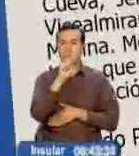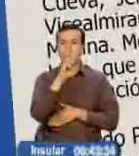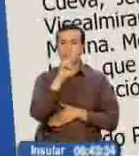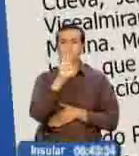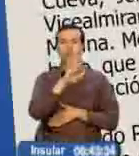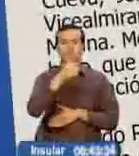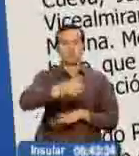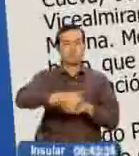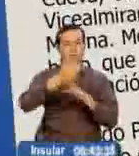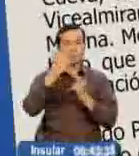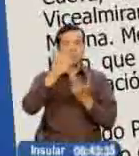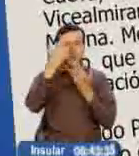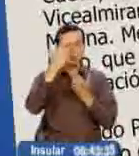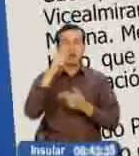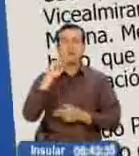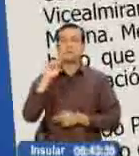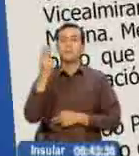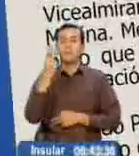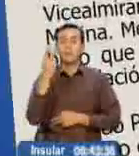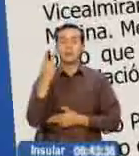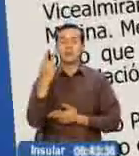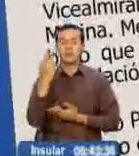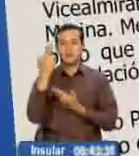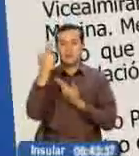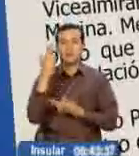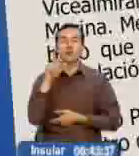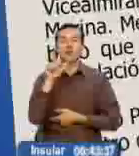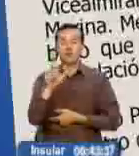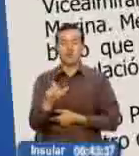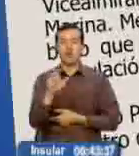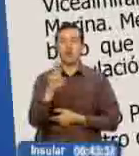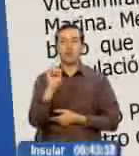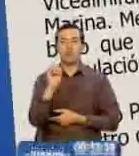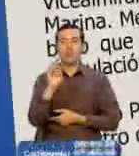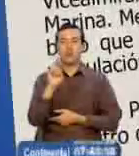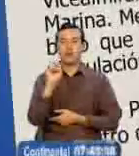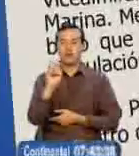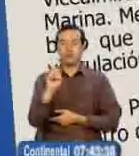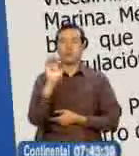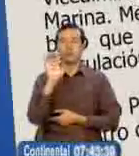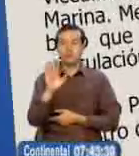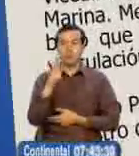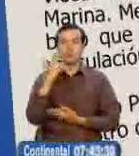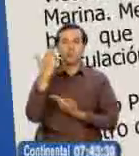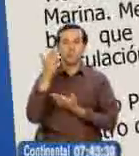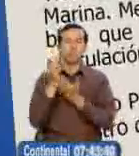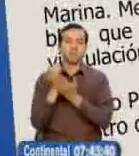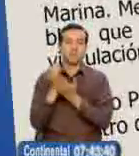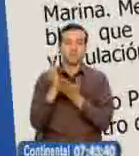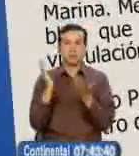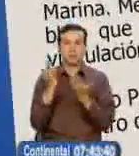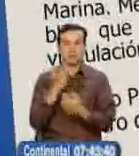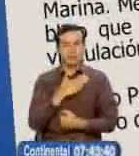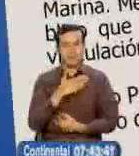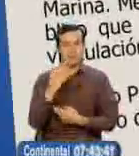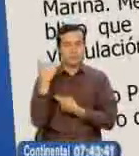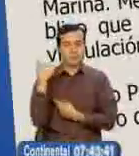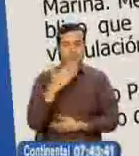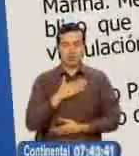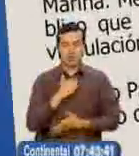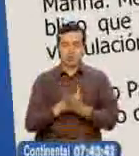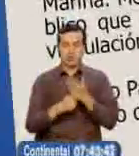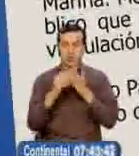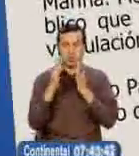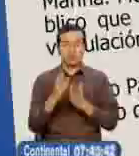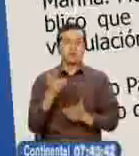Fuerzas Armadas, y del vicealmirante Fernando Novoa Rodas, comandante general de la Marina. Me corresponde como ministro de